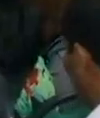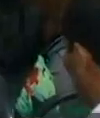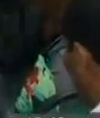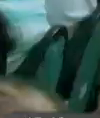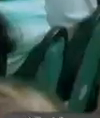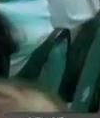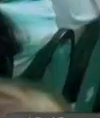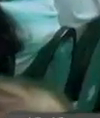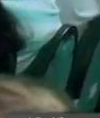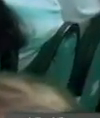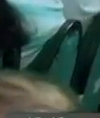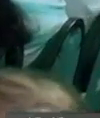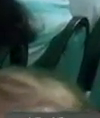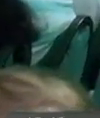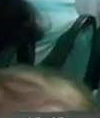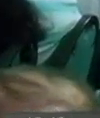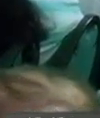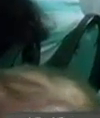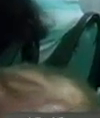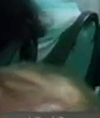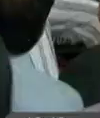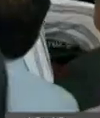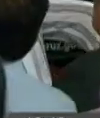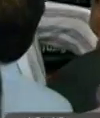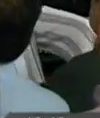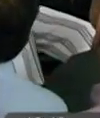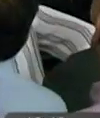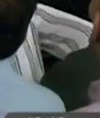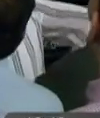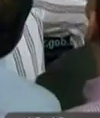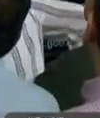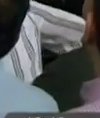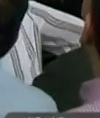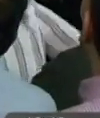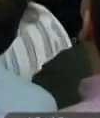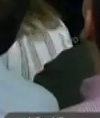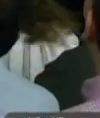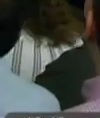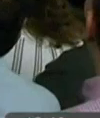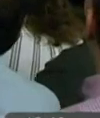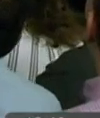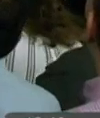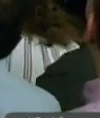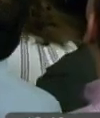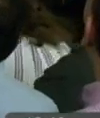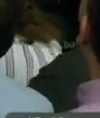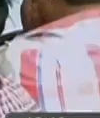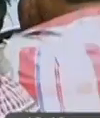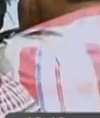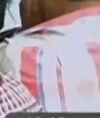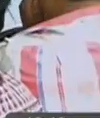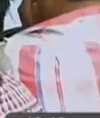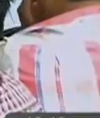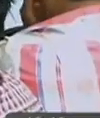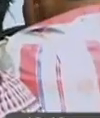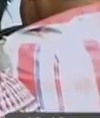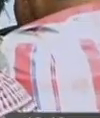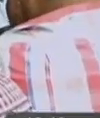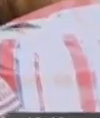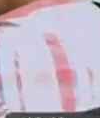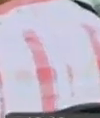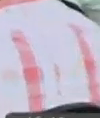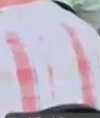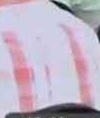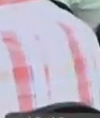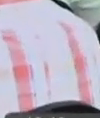En relación a las imágenes, les contamos que tal como se había anunciado, se instaló la audiencia pública en la Asamblea Departamental a las 9:30